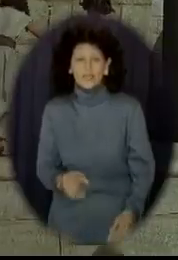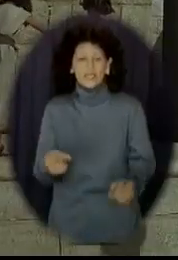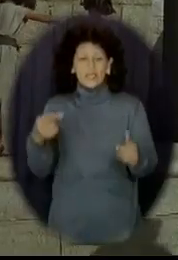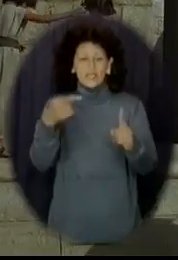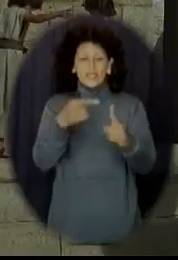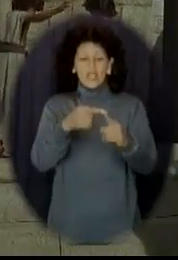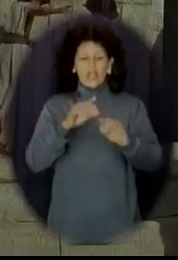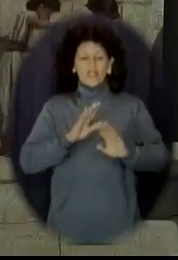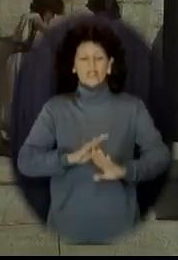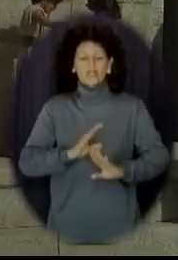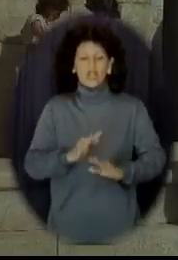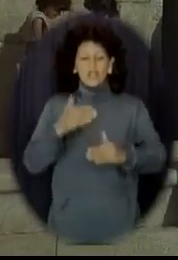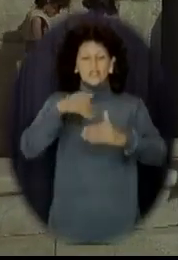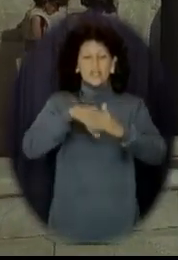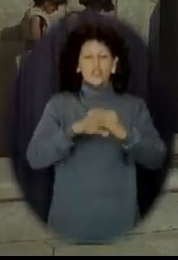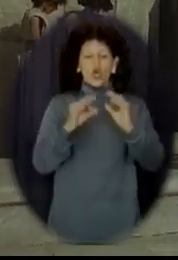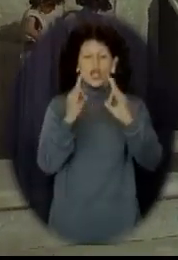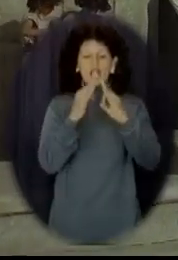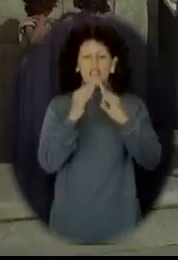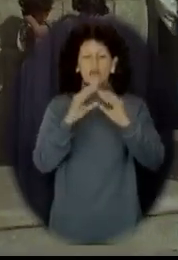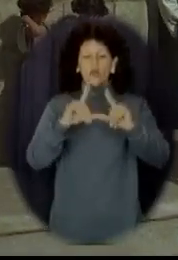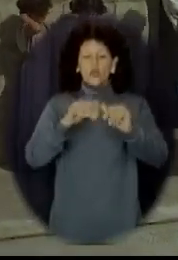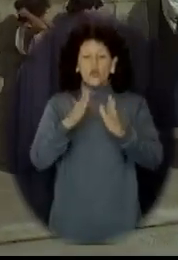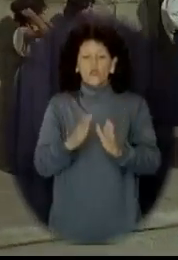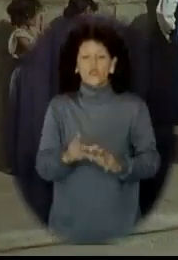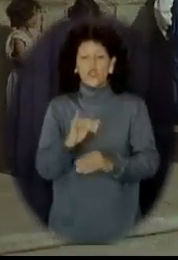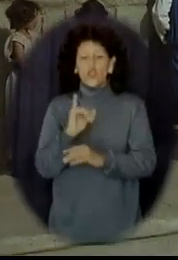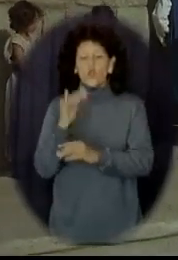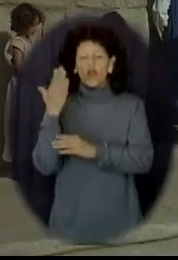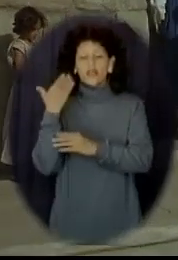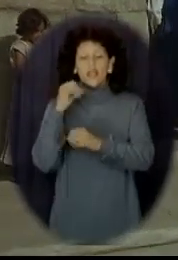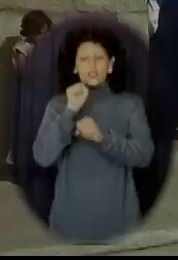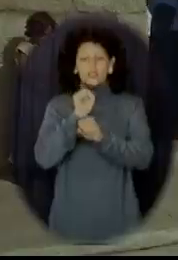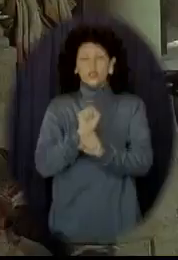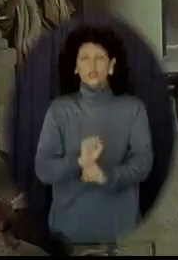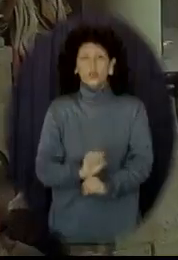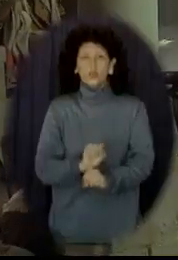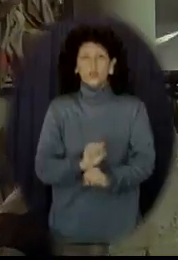Y en el día de reposo entró en la sinagoga, como era su costumbre.